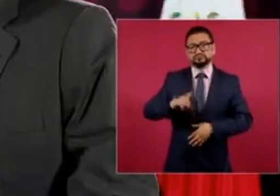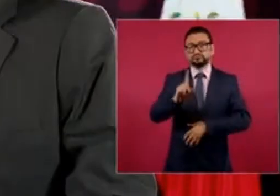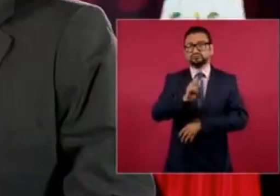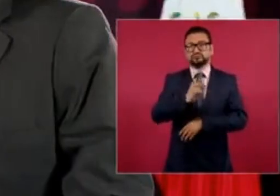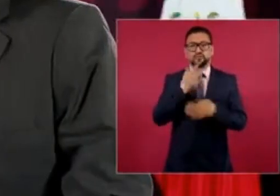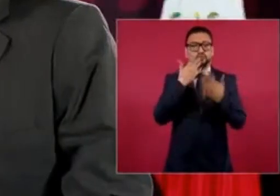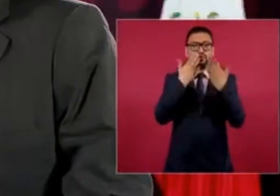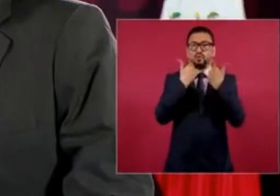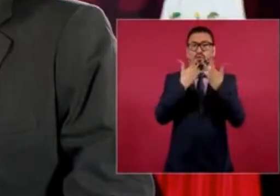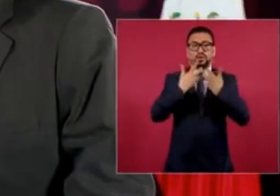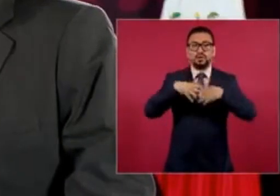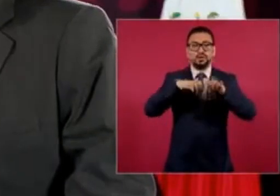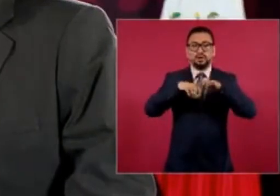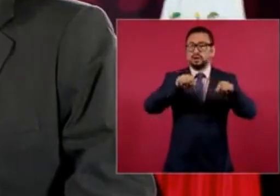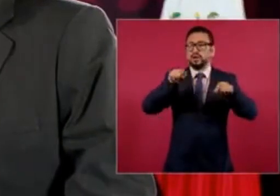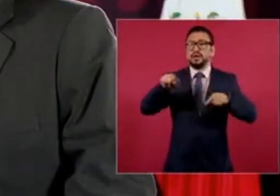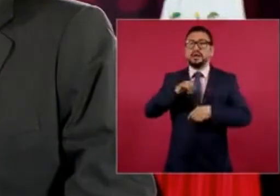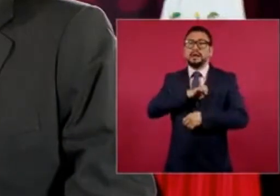empresas predilectas.